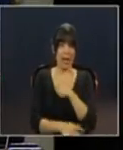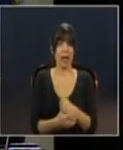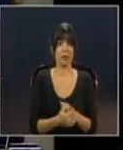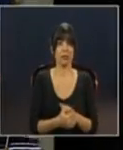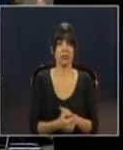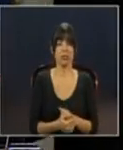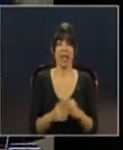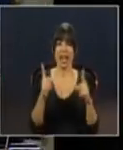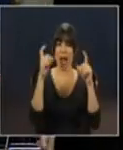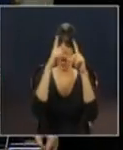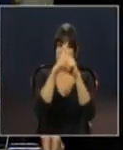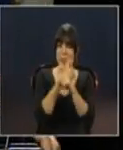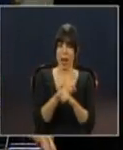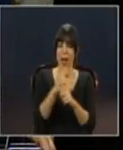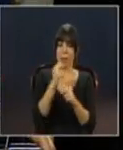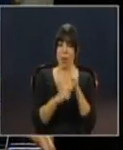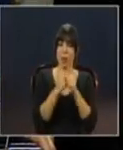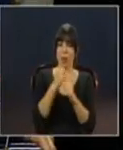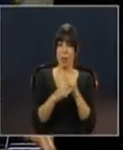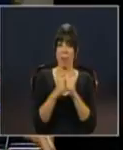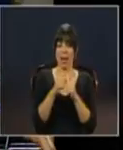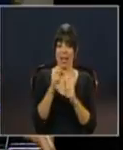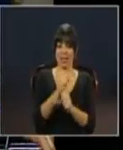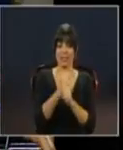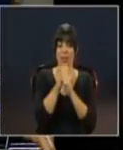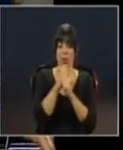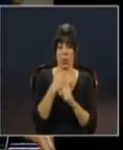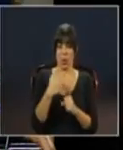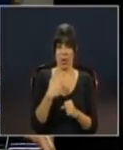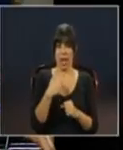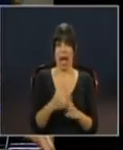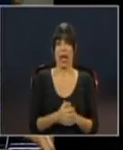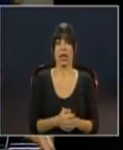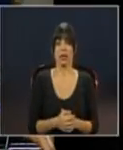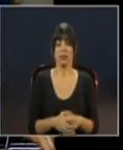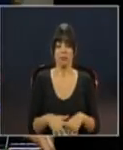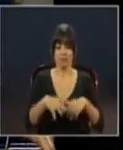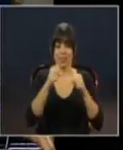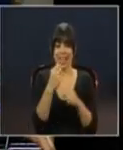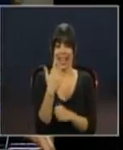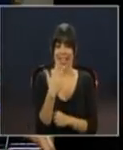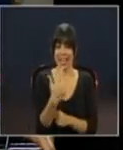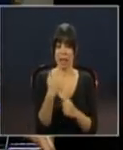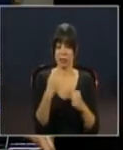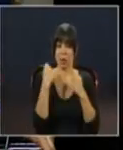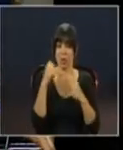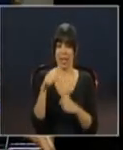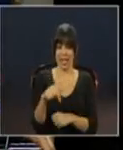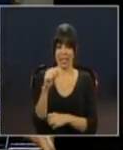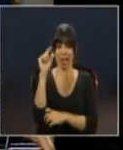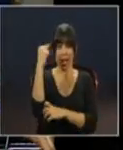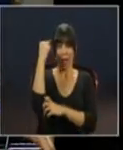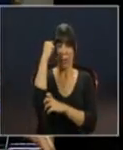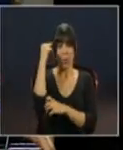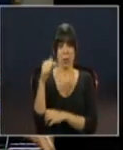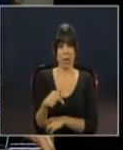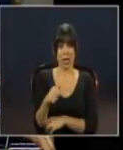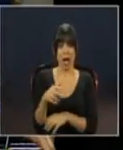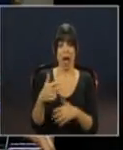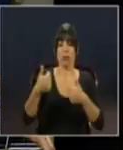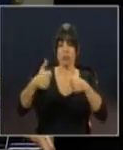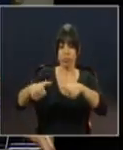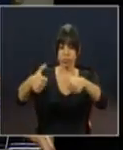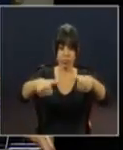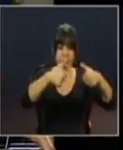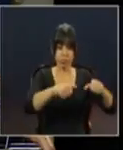y complejidad del problema de seguridad que Costa Rica enfrenta llevó a los tres poderes de la República a acordar en octubre